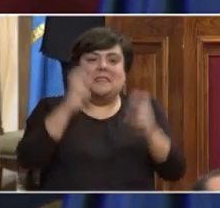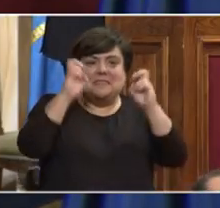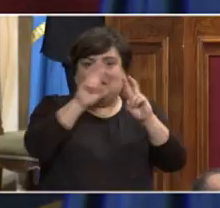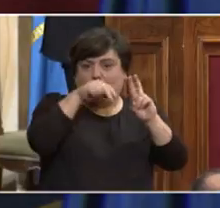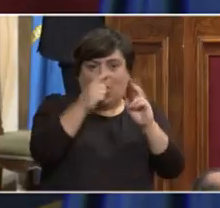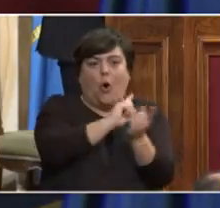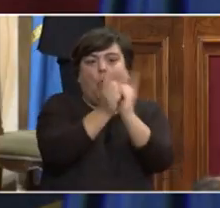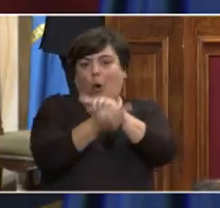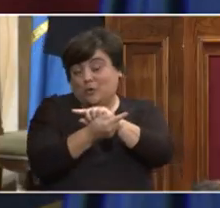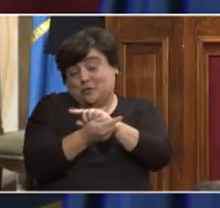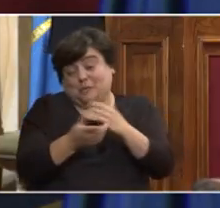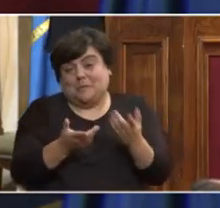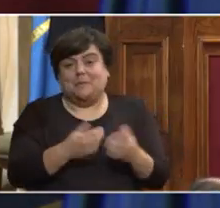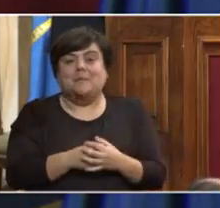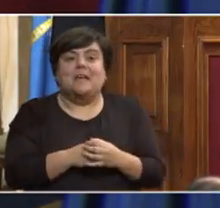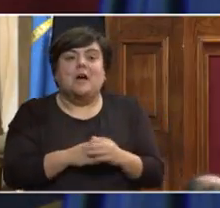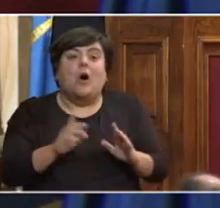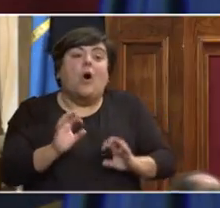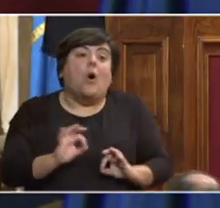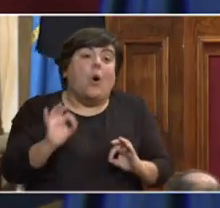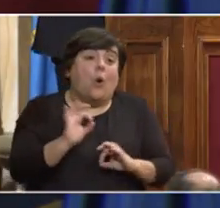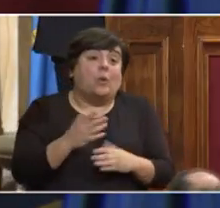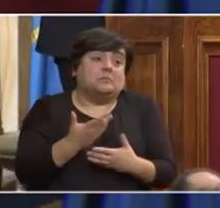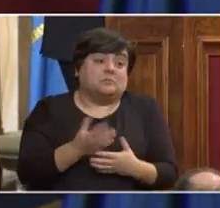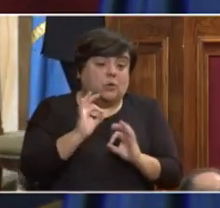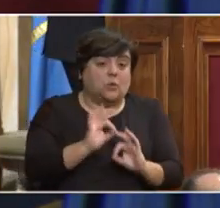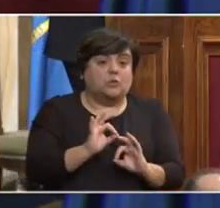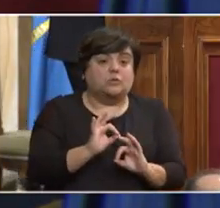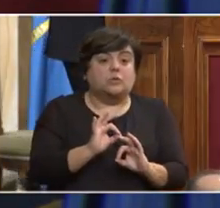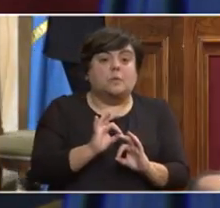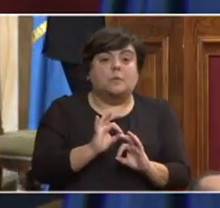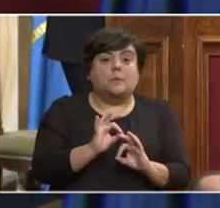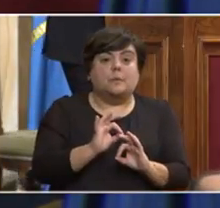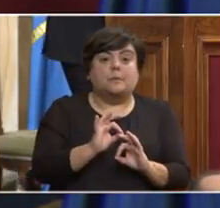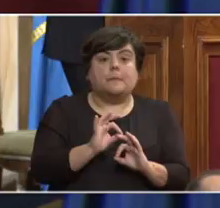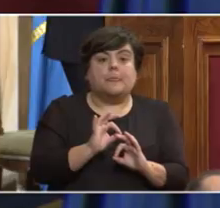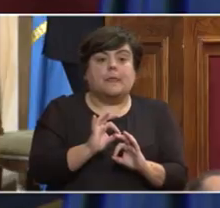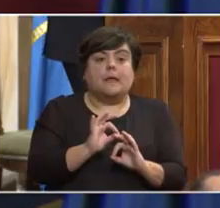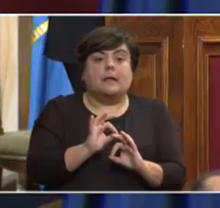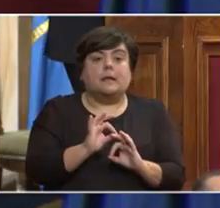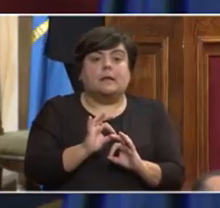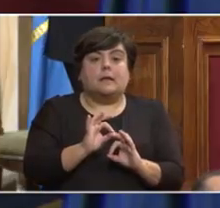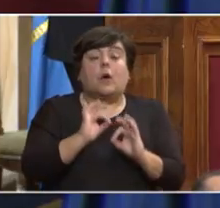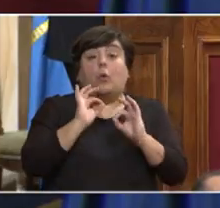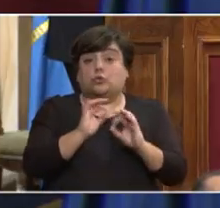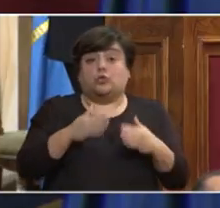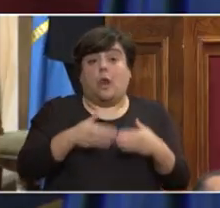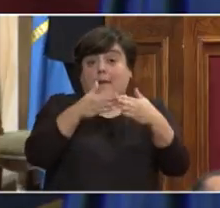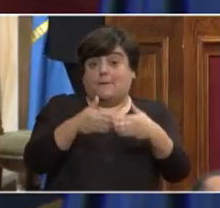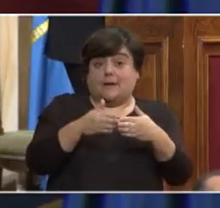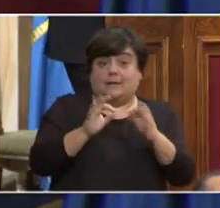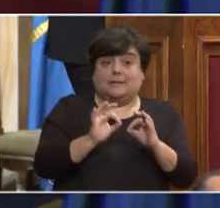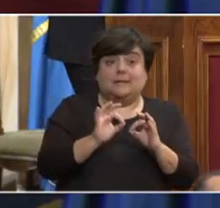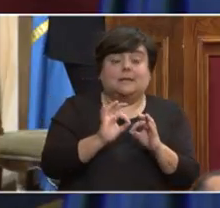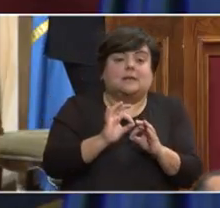de ver. O, precisamente en la crítica, por fin Las majas del bergantín se estrenó con